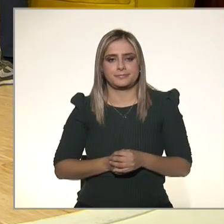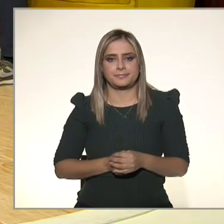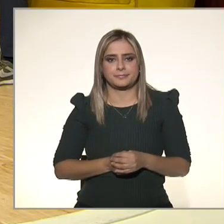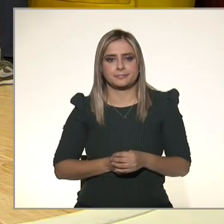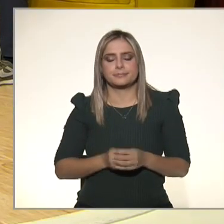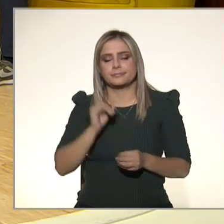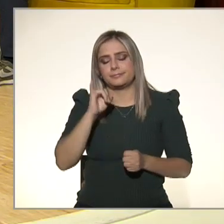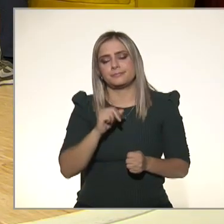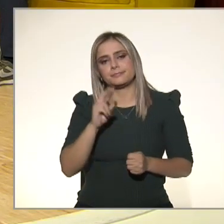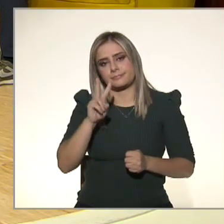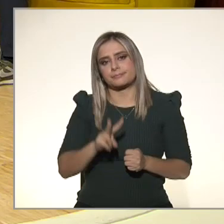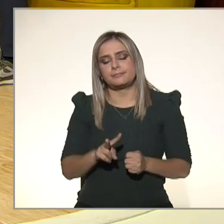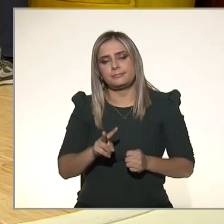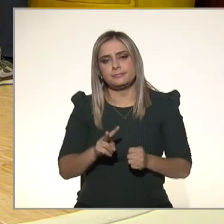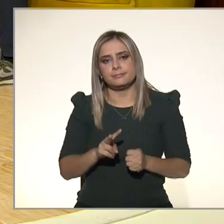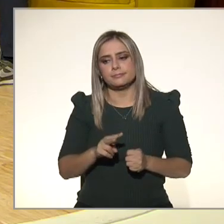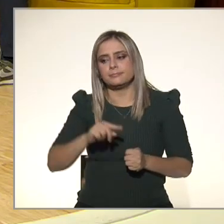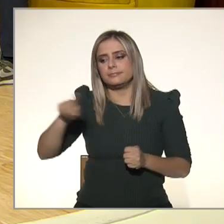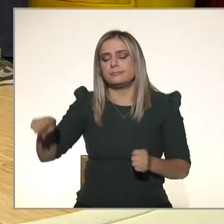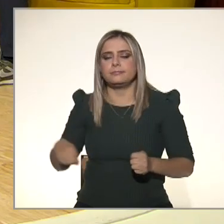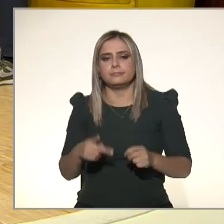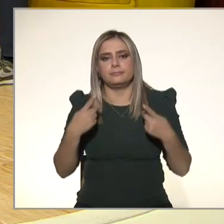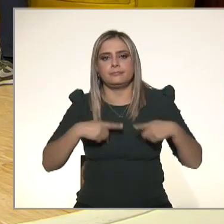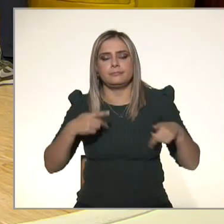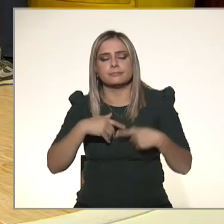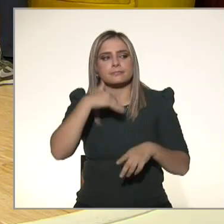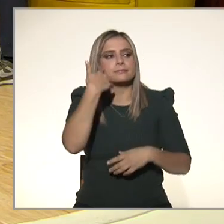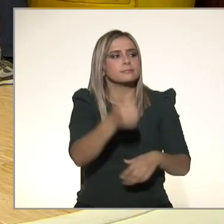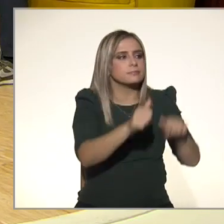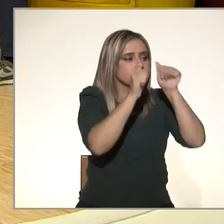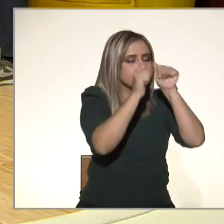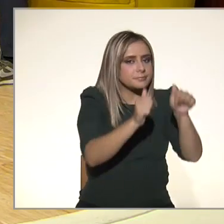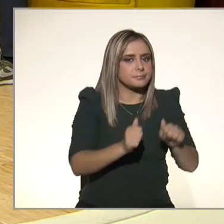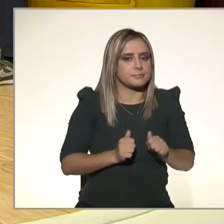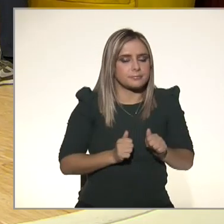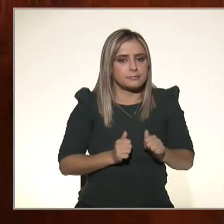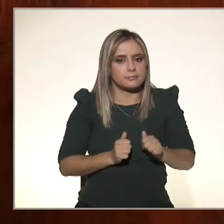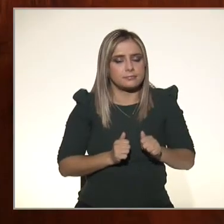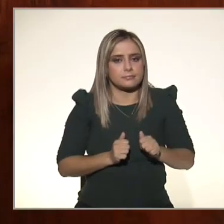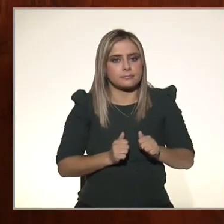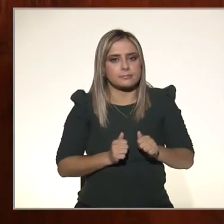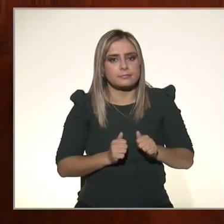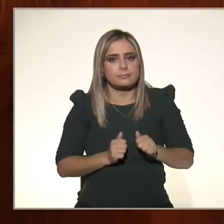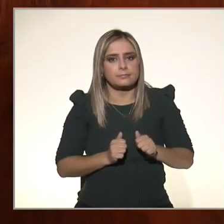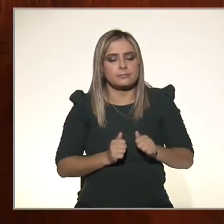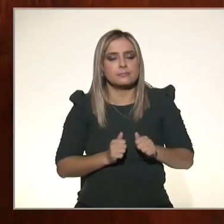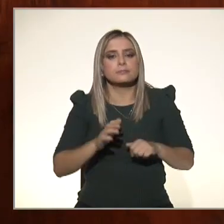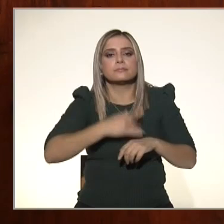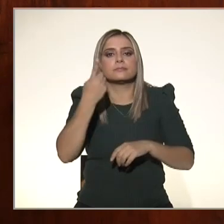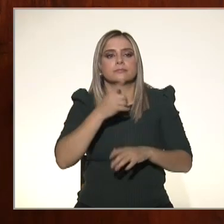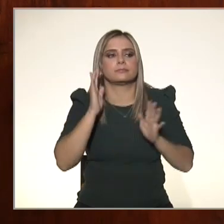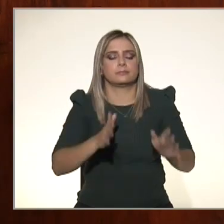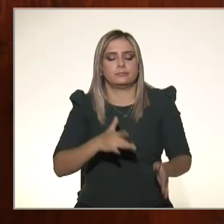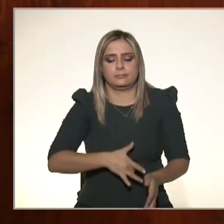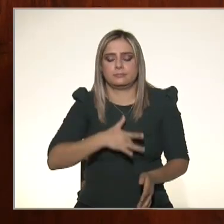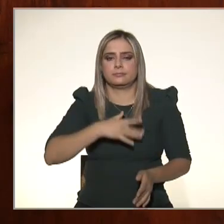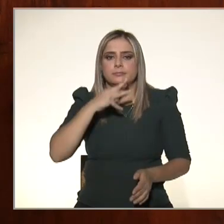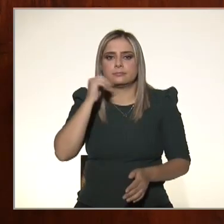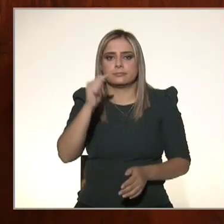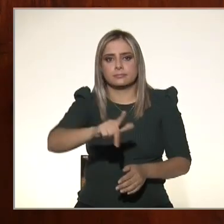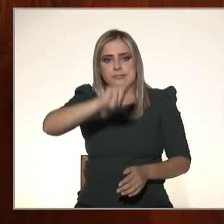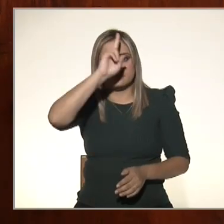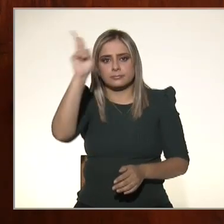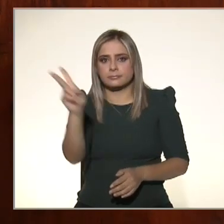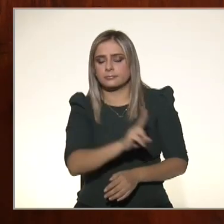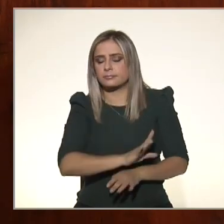los pacientes buscan siempre va encaminada ya cuando tienen un problema. No lo hacen de forma